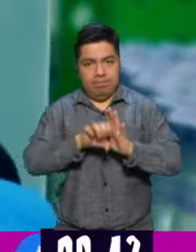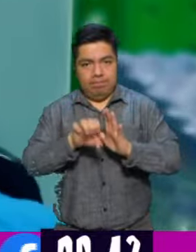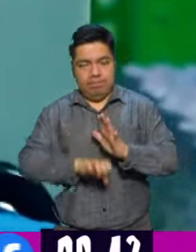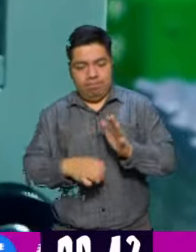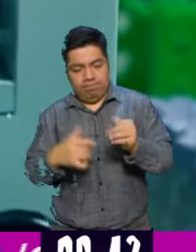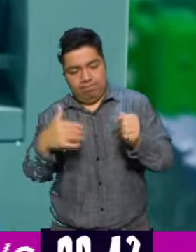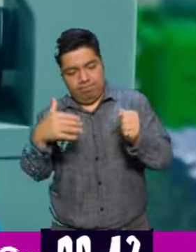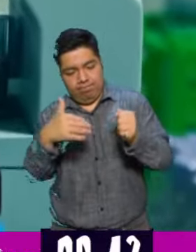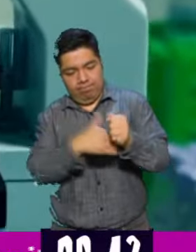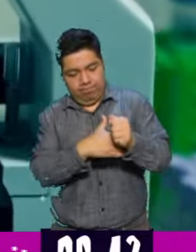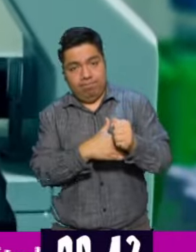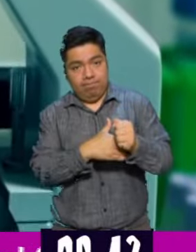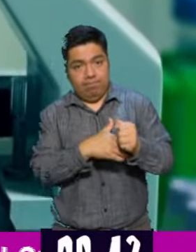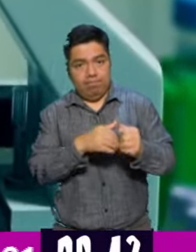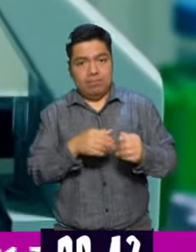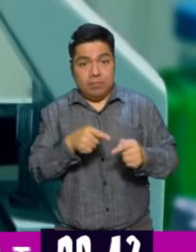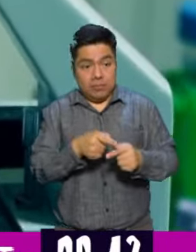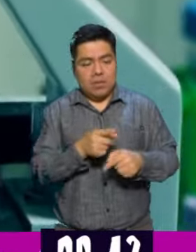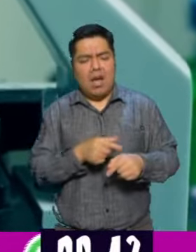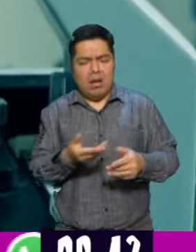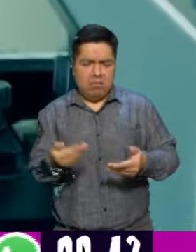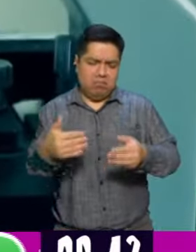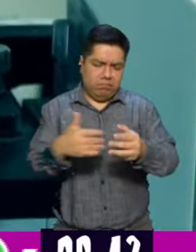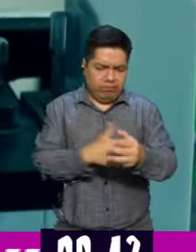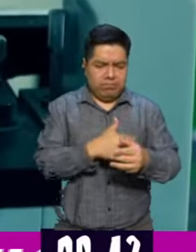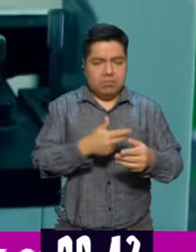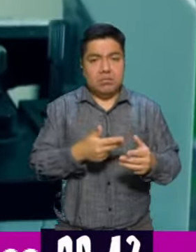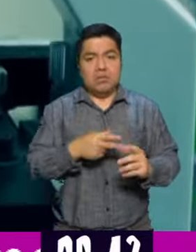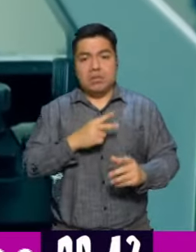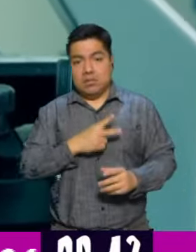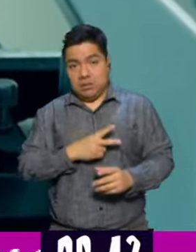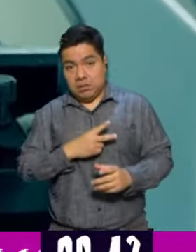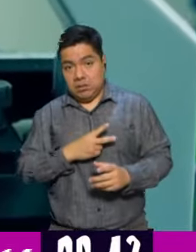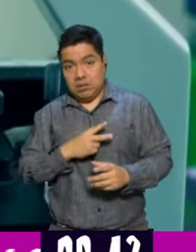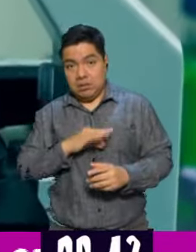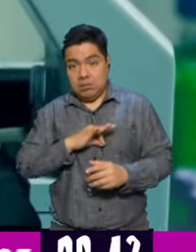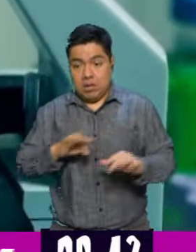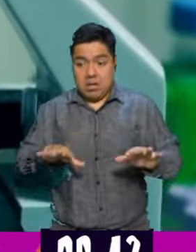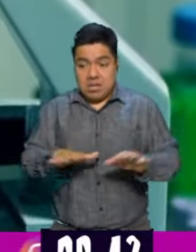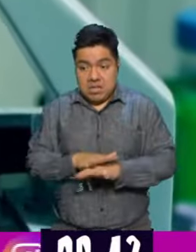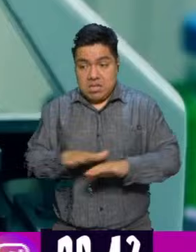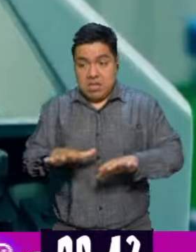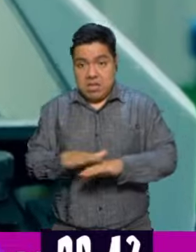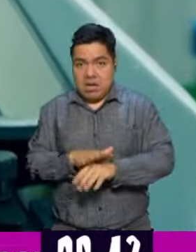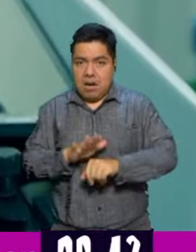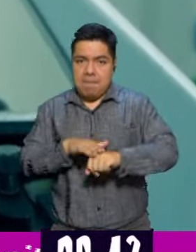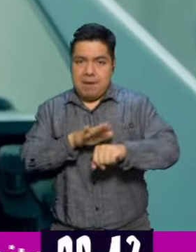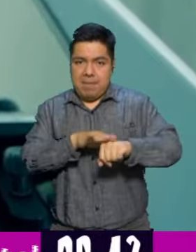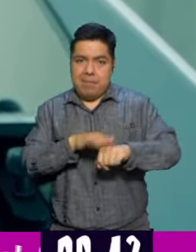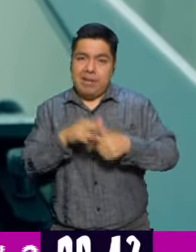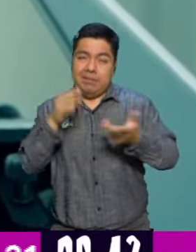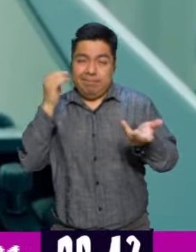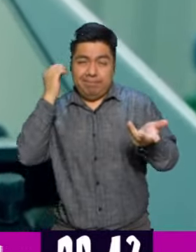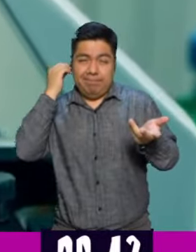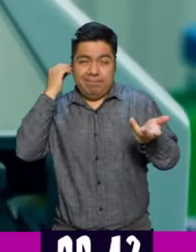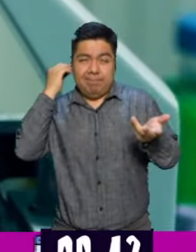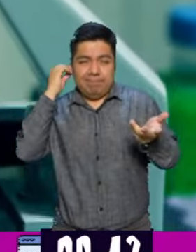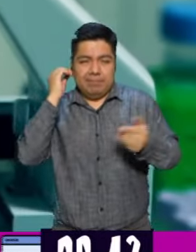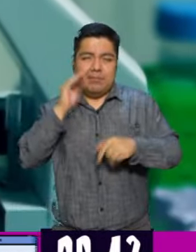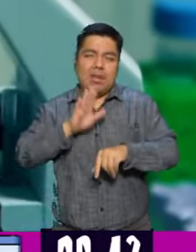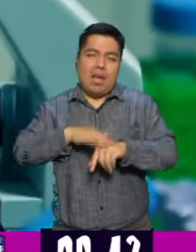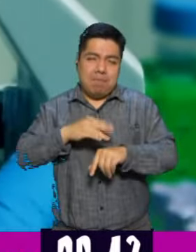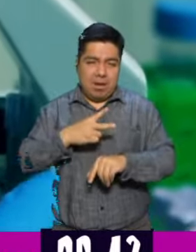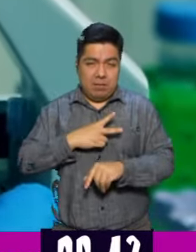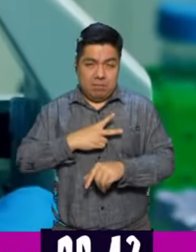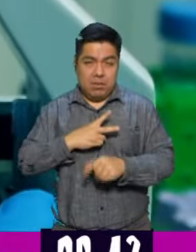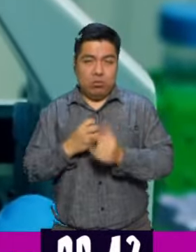células. Entonces, cuando se permite que entren a las células, la probabilidad de mutación se incrementa. Entonces, tenemos más virus